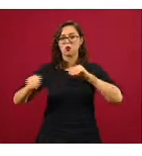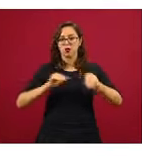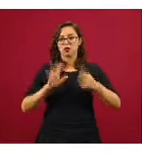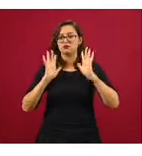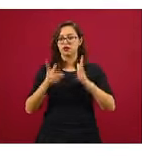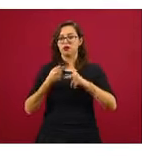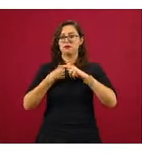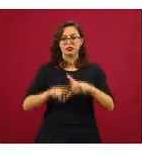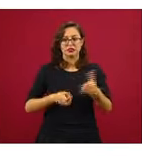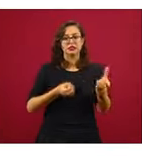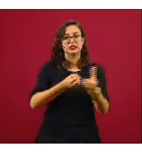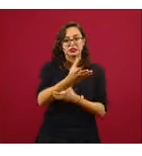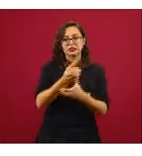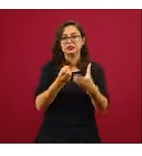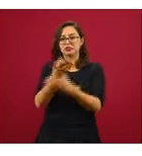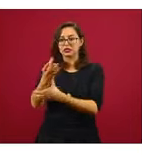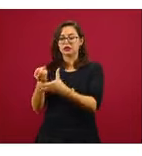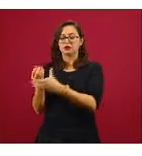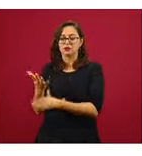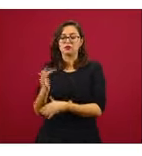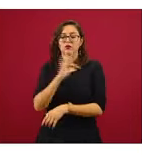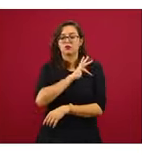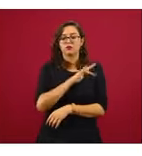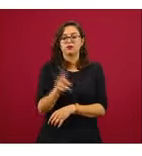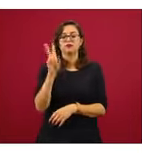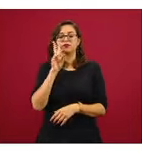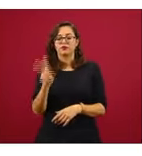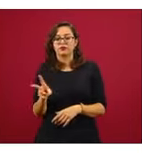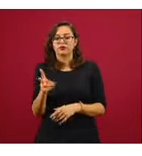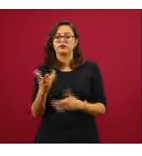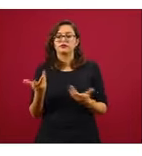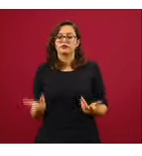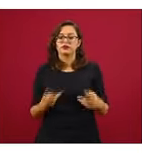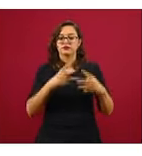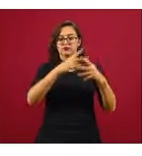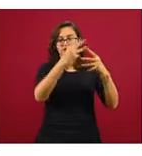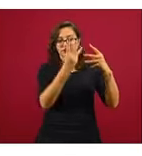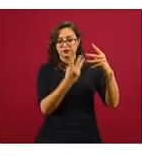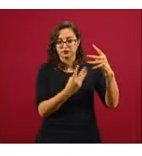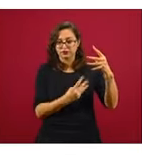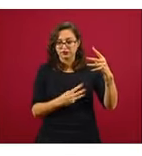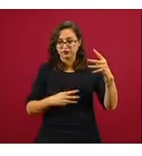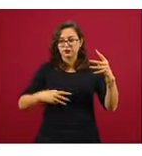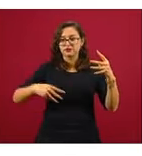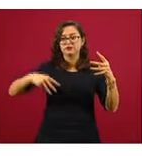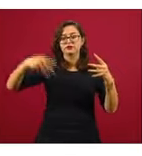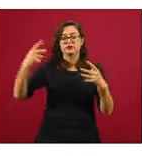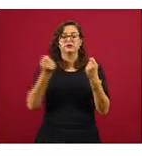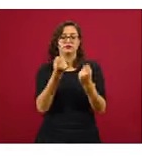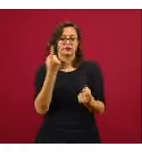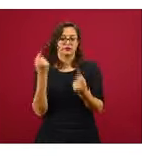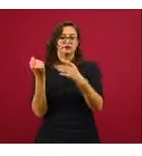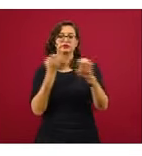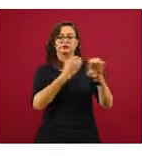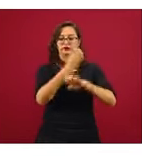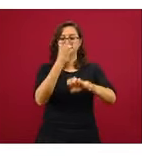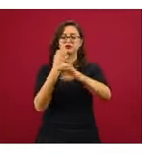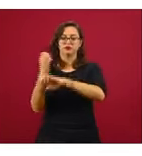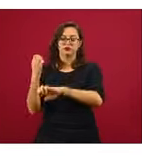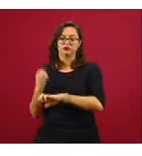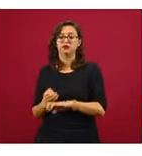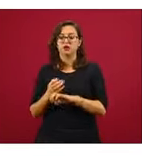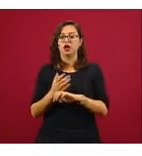pueden observar en esta es cómo cortamos el cero, pero todo esto, algunos estados tienen